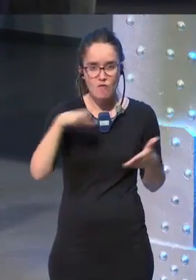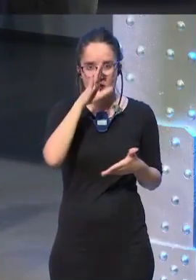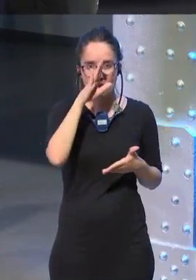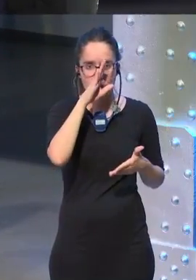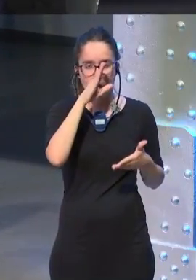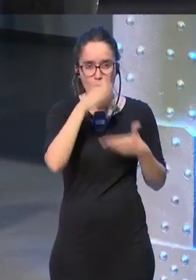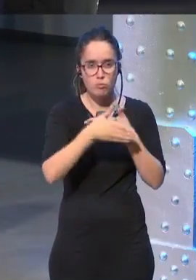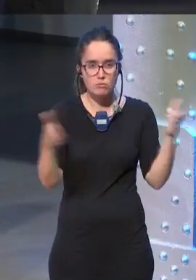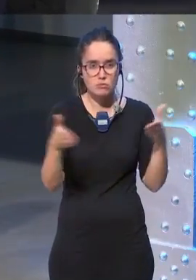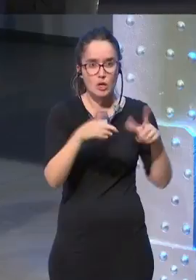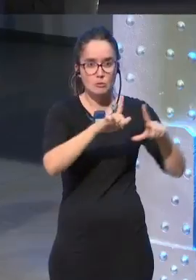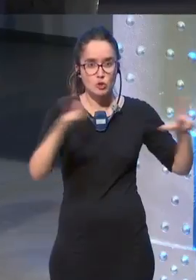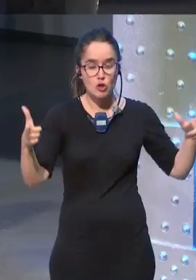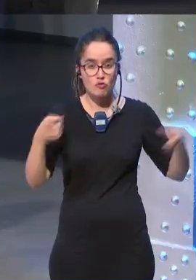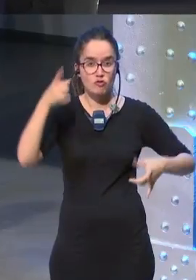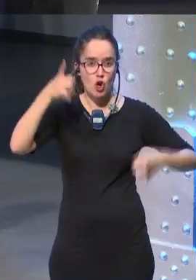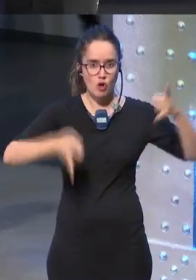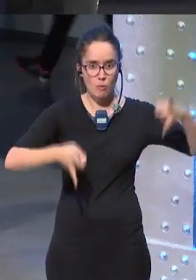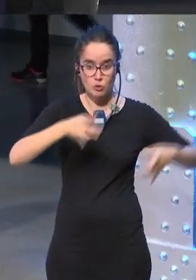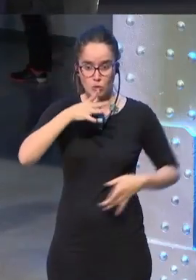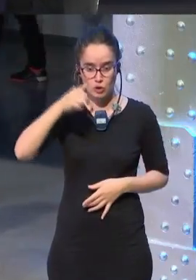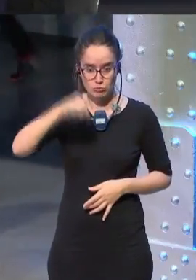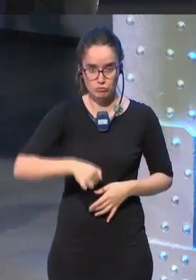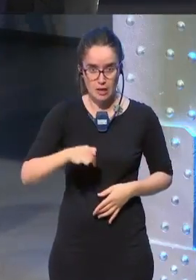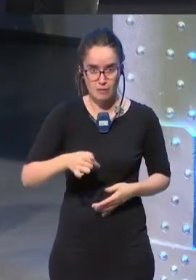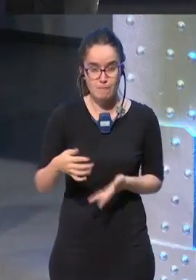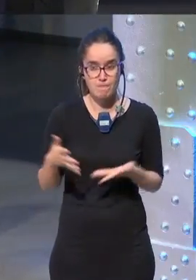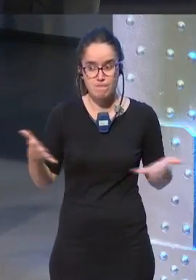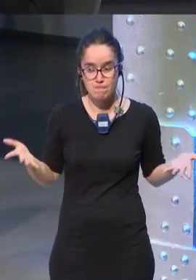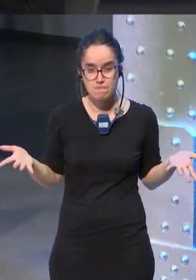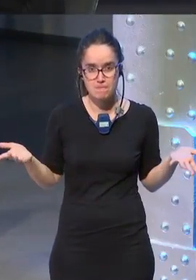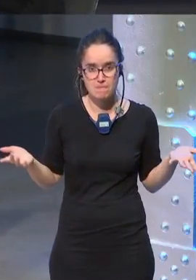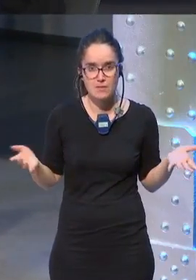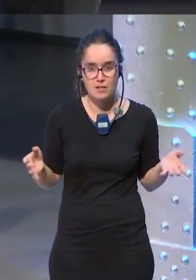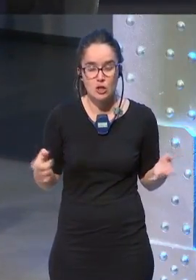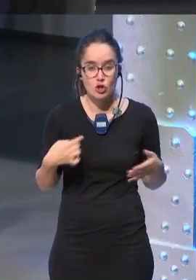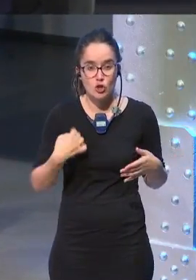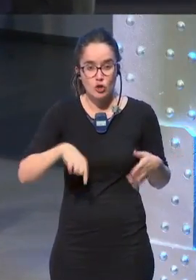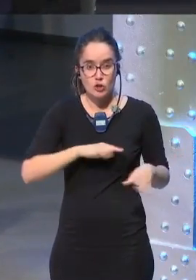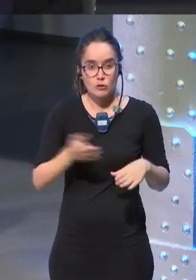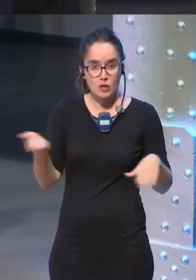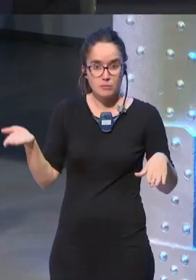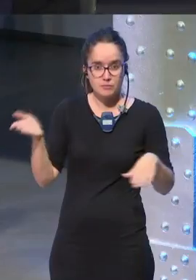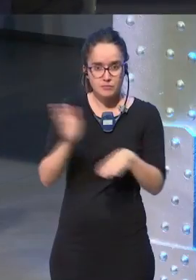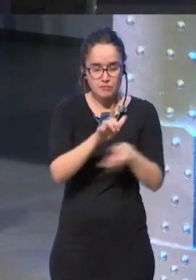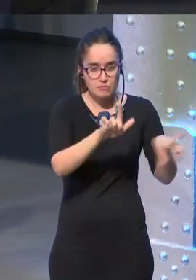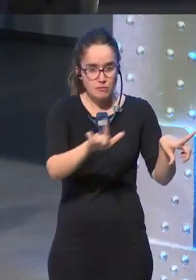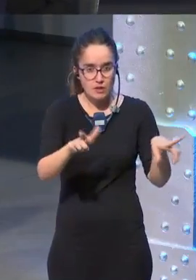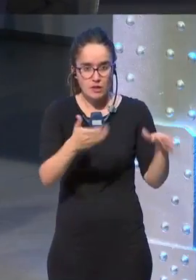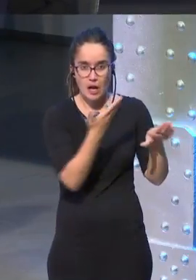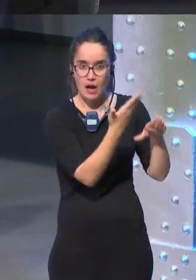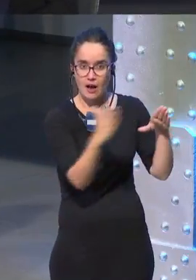una exposición sobre robots y por eso estoy aquí. Y evidentemente expusimos